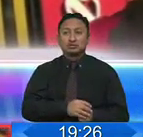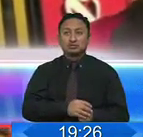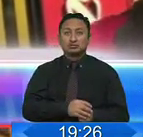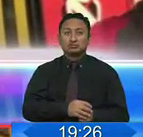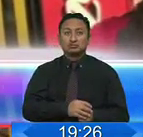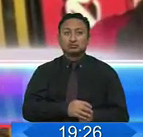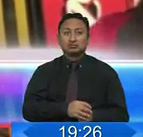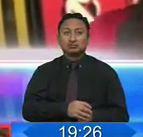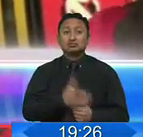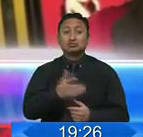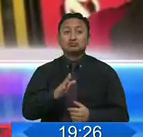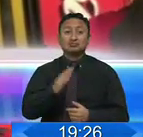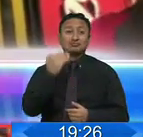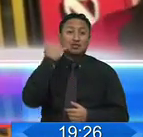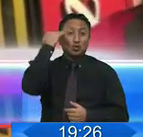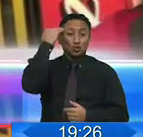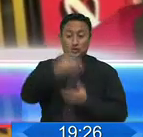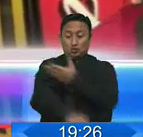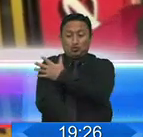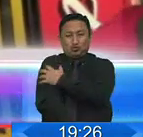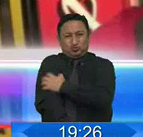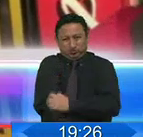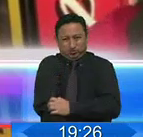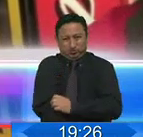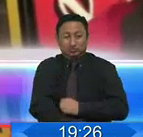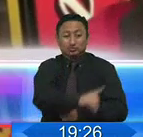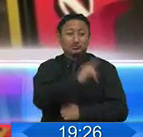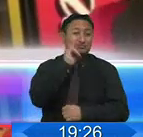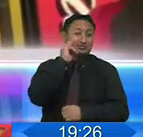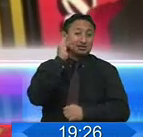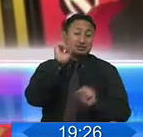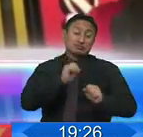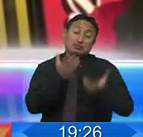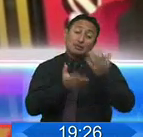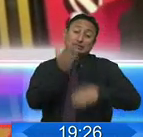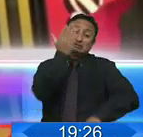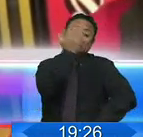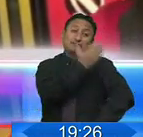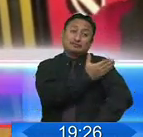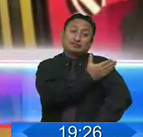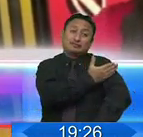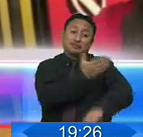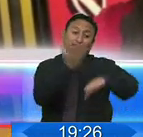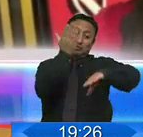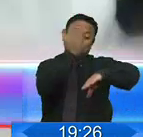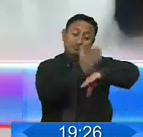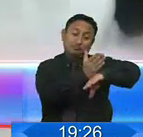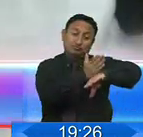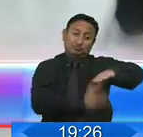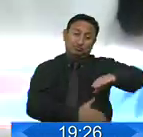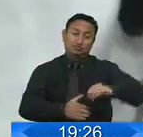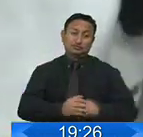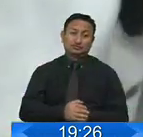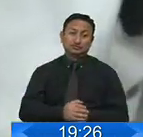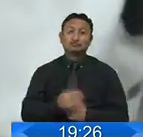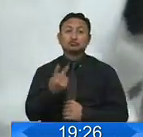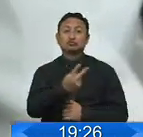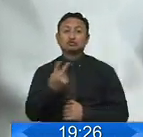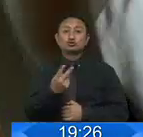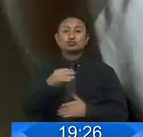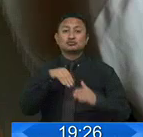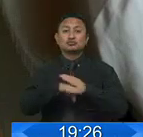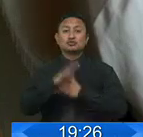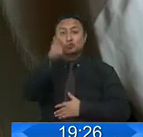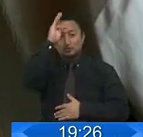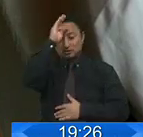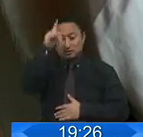le hablo, es adulto, una menor de edad también, que hay una posible amputación de la manito también. Ambos se encuentran